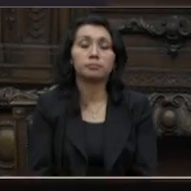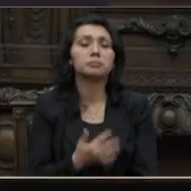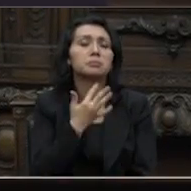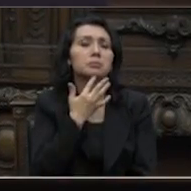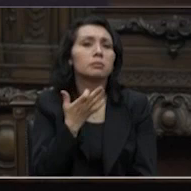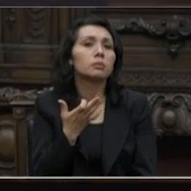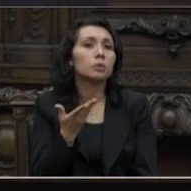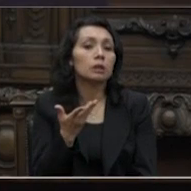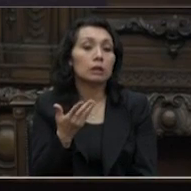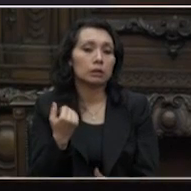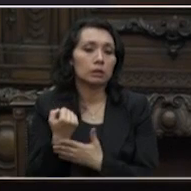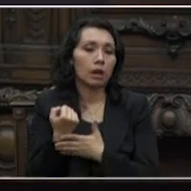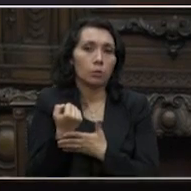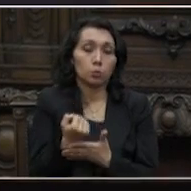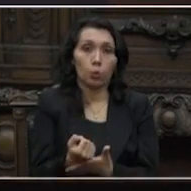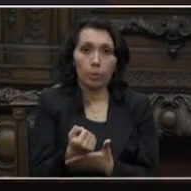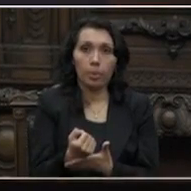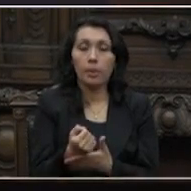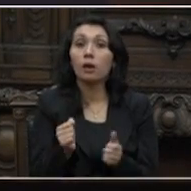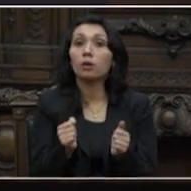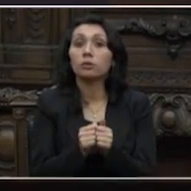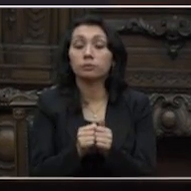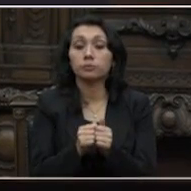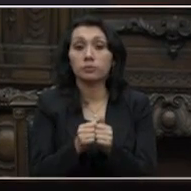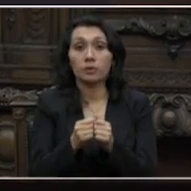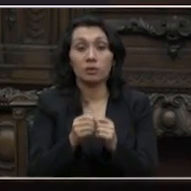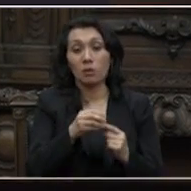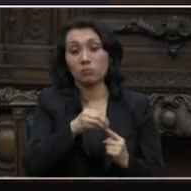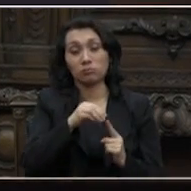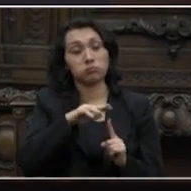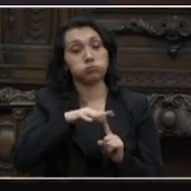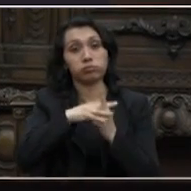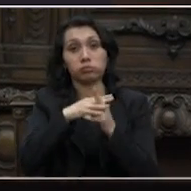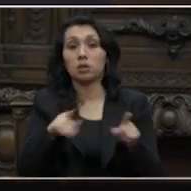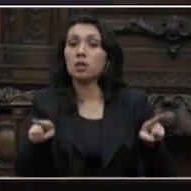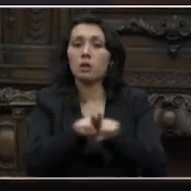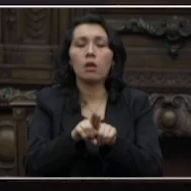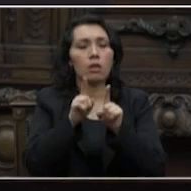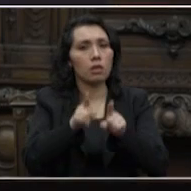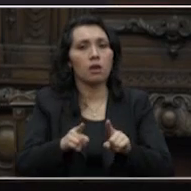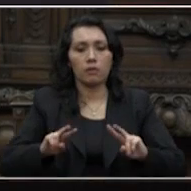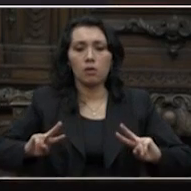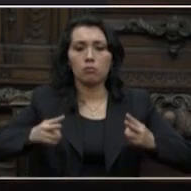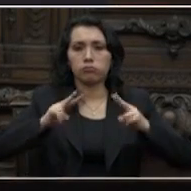Porque va a colaborar con el principio de igualdad a deconstruir